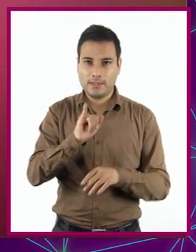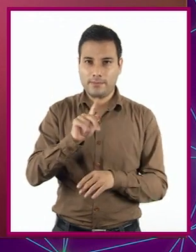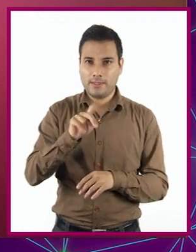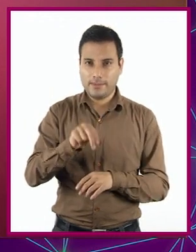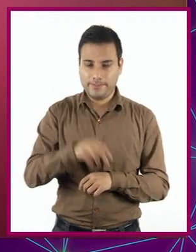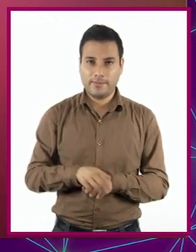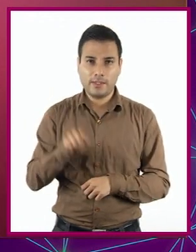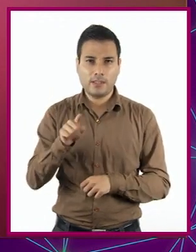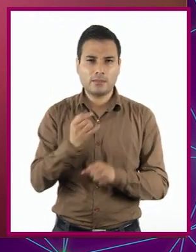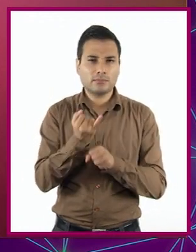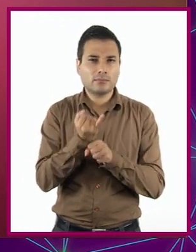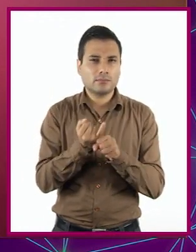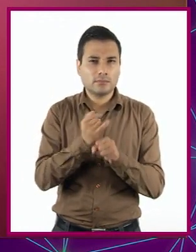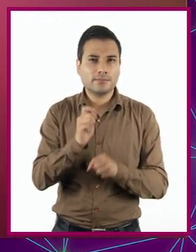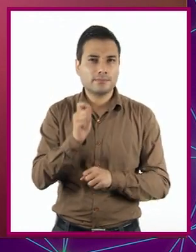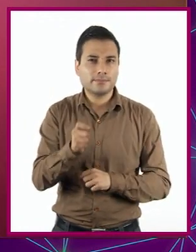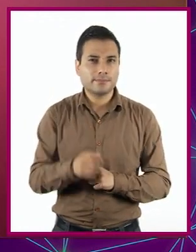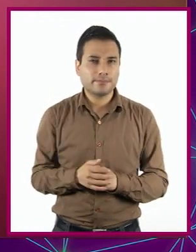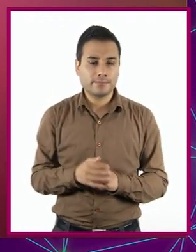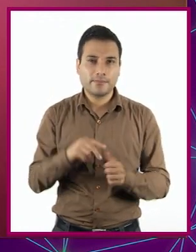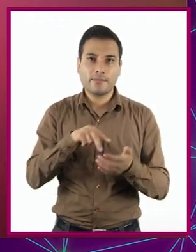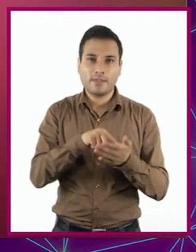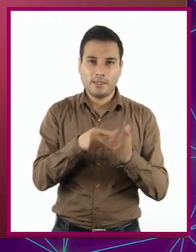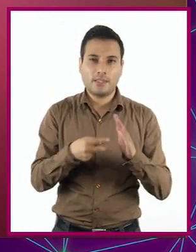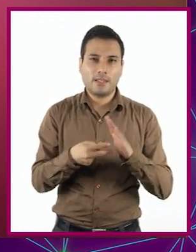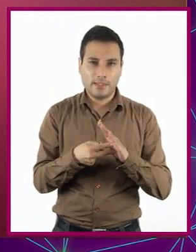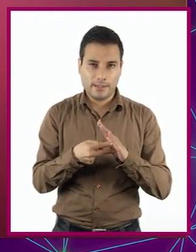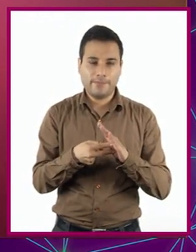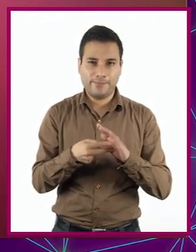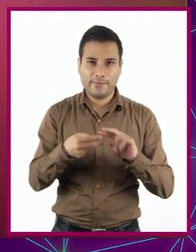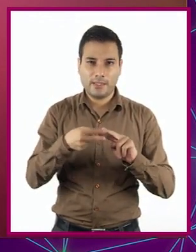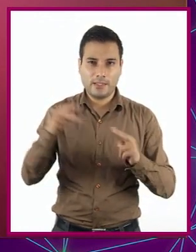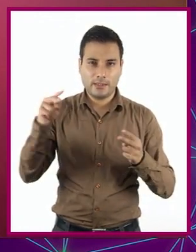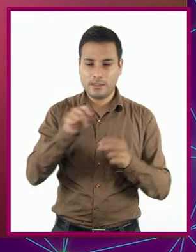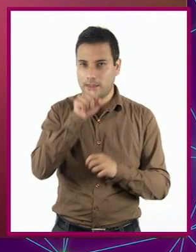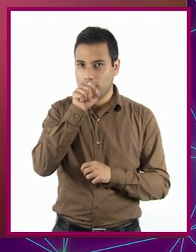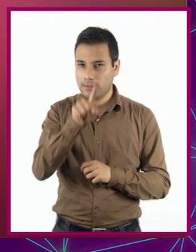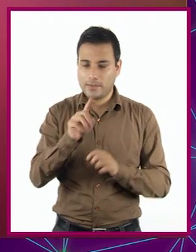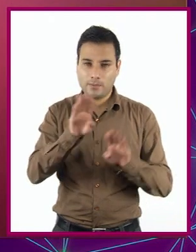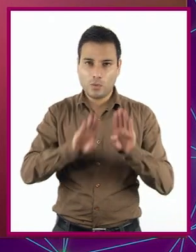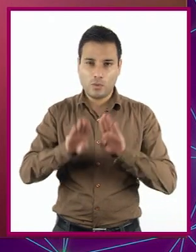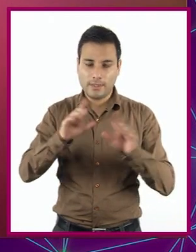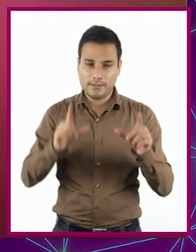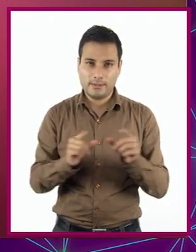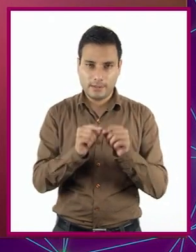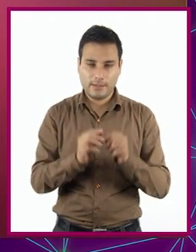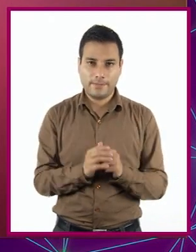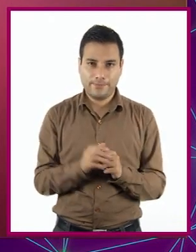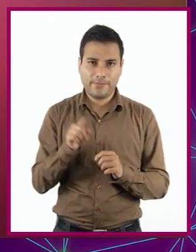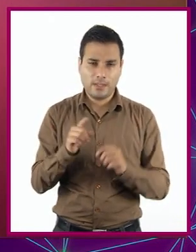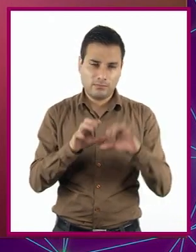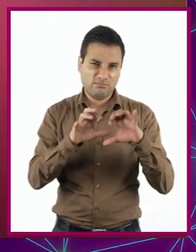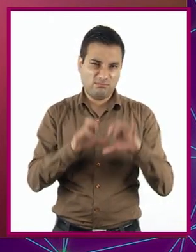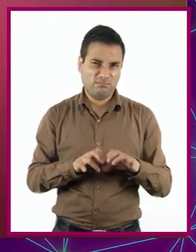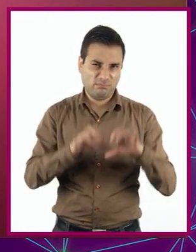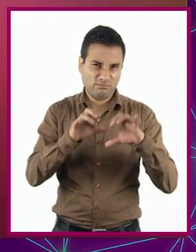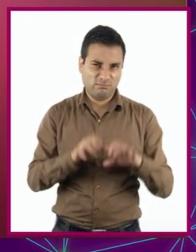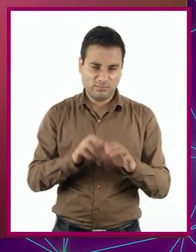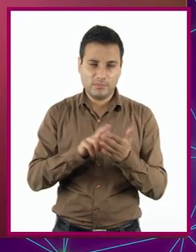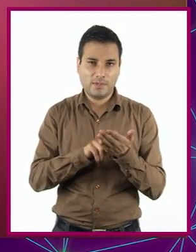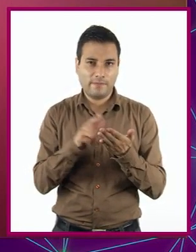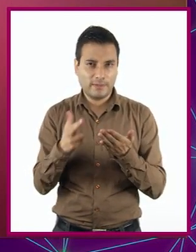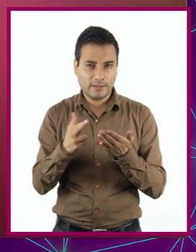Sus investigaciones se centran en ingeniería genética y biología sintética. Ha publicado artículos científicos en